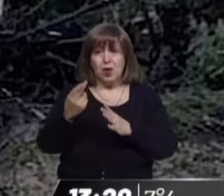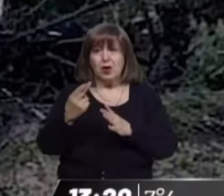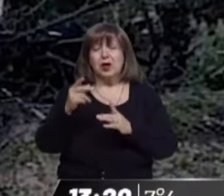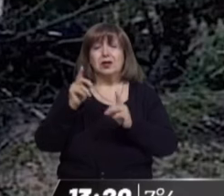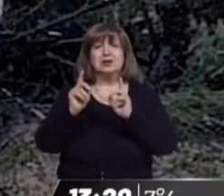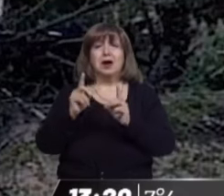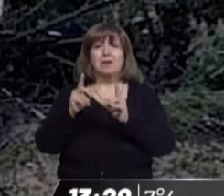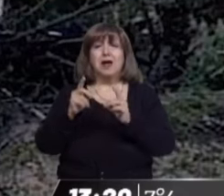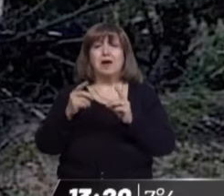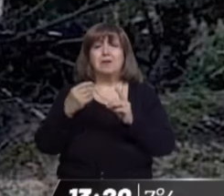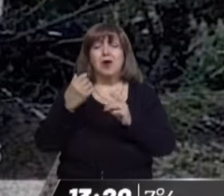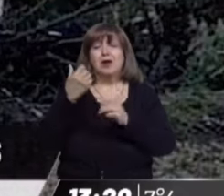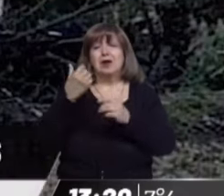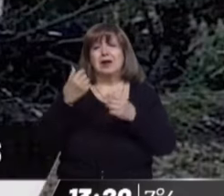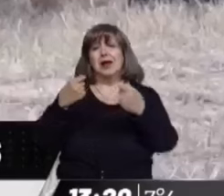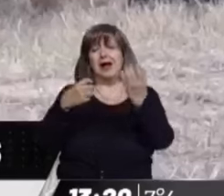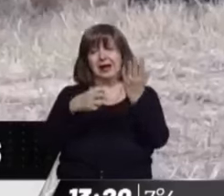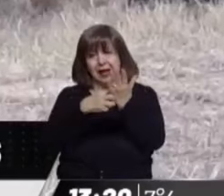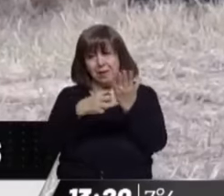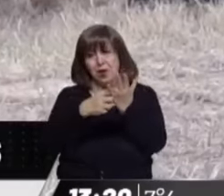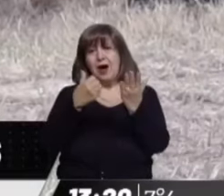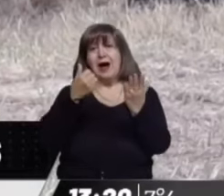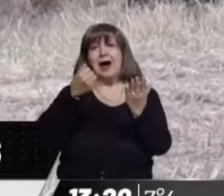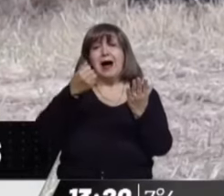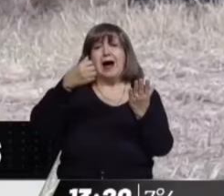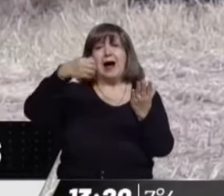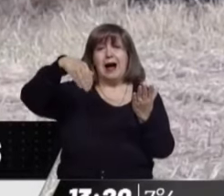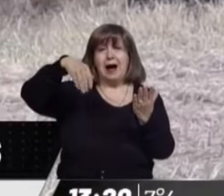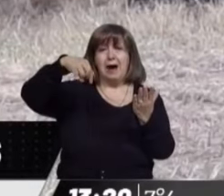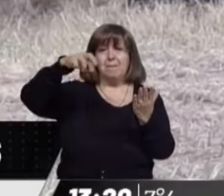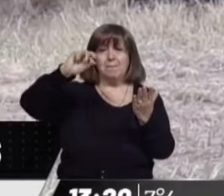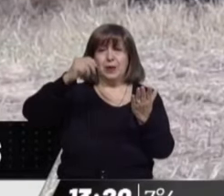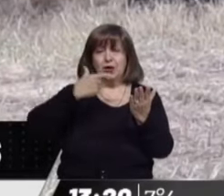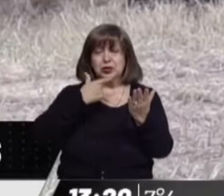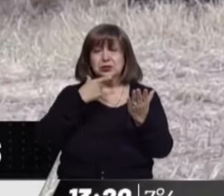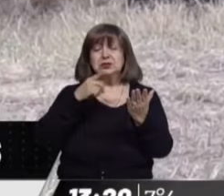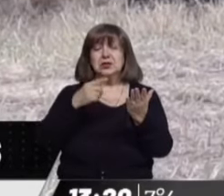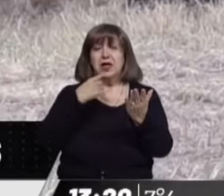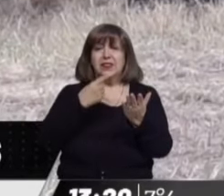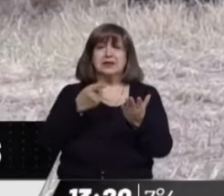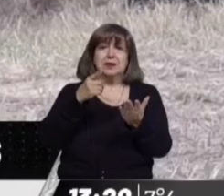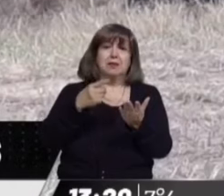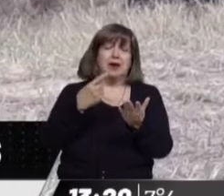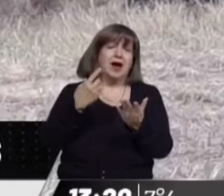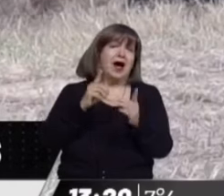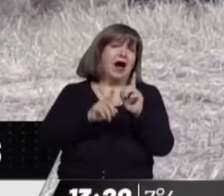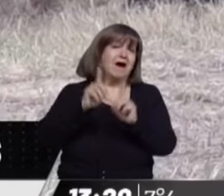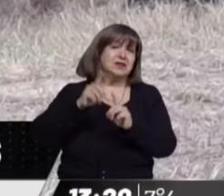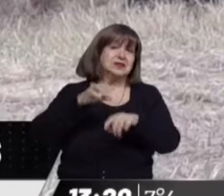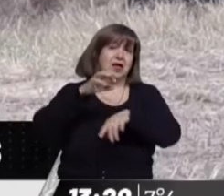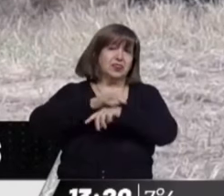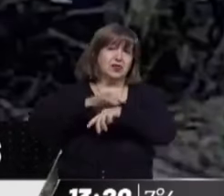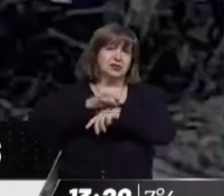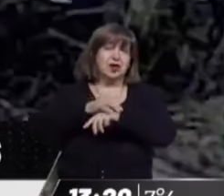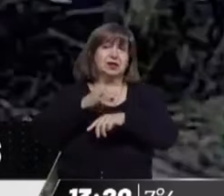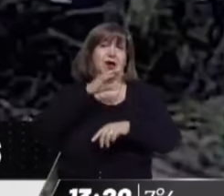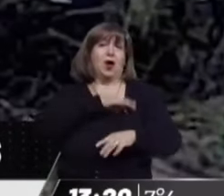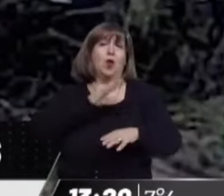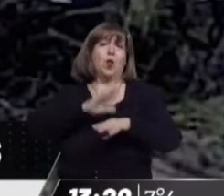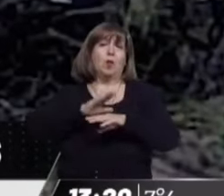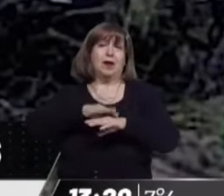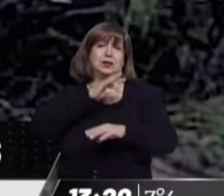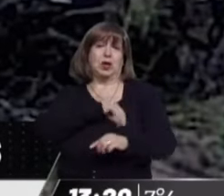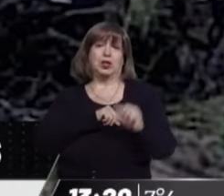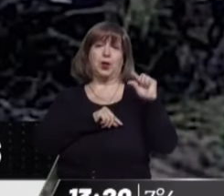parte del gremio de ampros quien también se refirió a esta situación aduciendo que estas prácticas son realizadas por Los sueldos que se